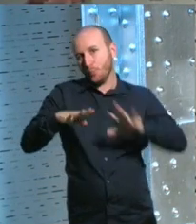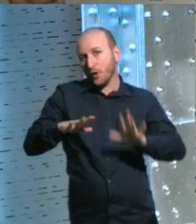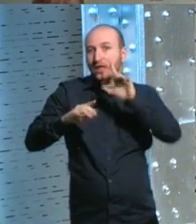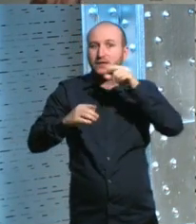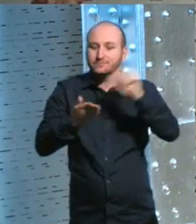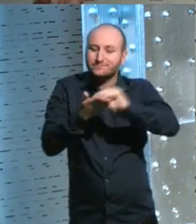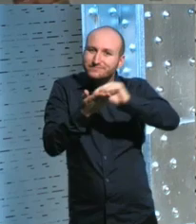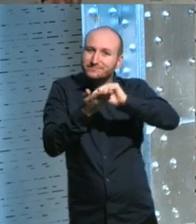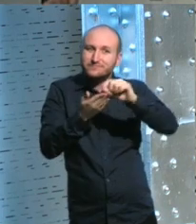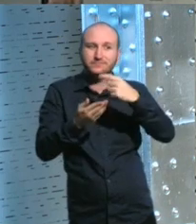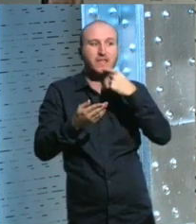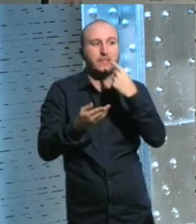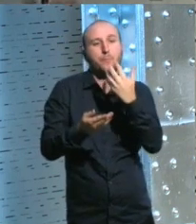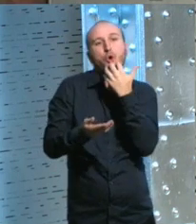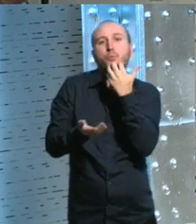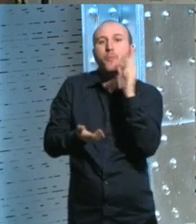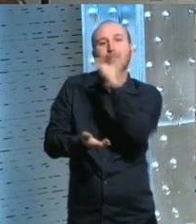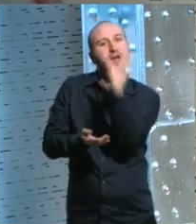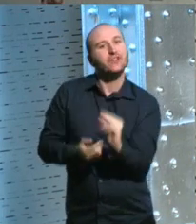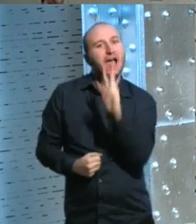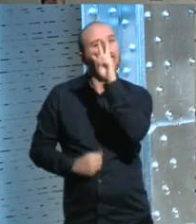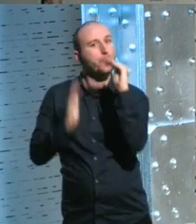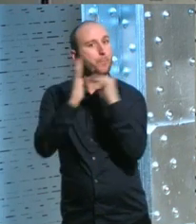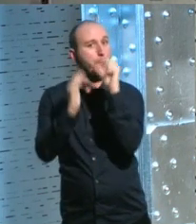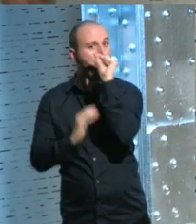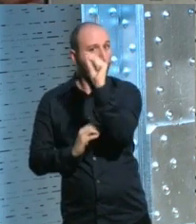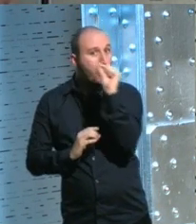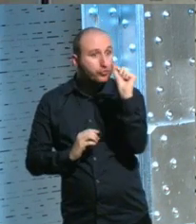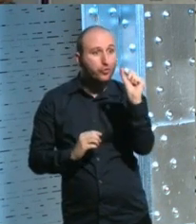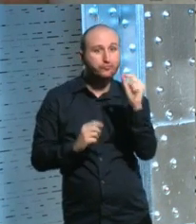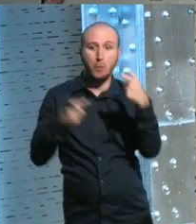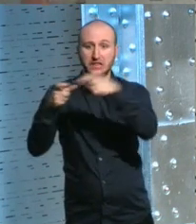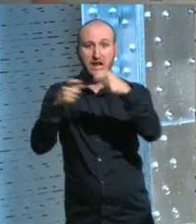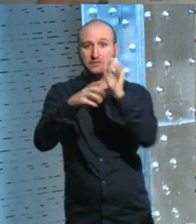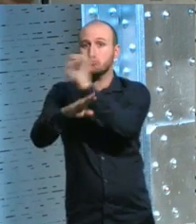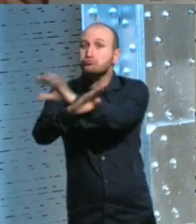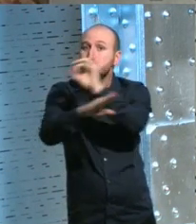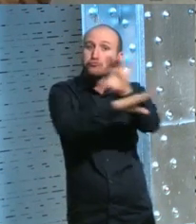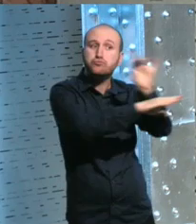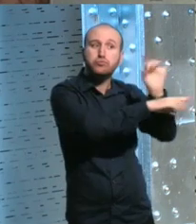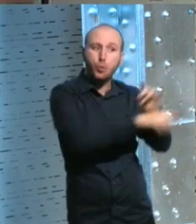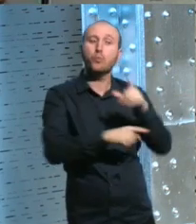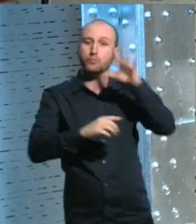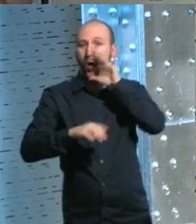tuvo que crear 2000 puntos en toda África, distribuir las tarjetas, y entonces tú puedes comprar